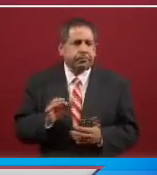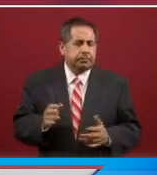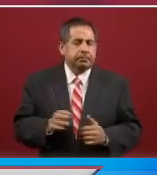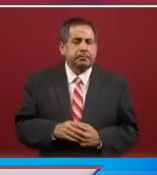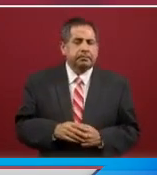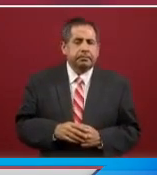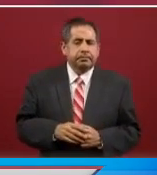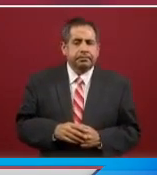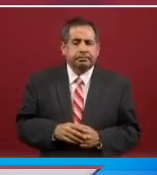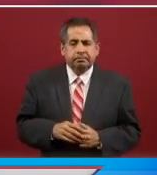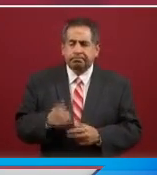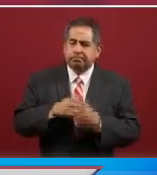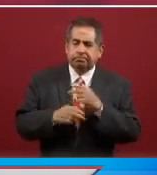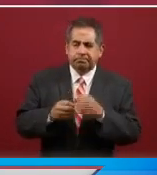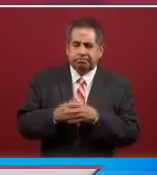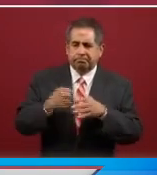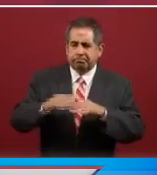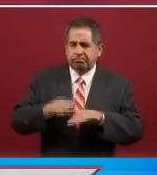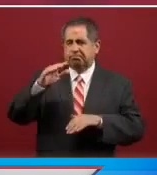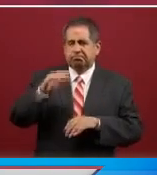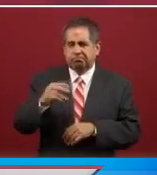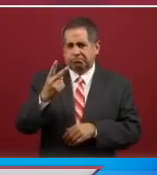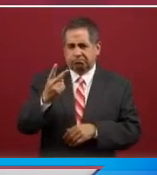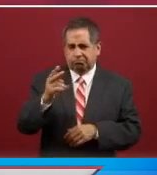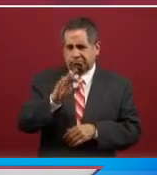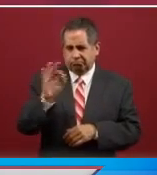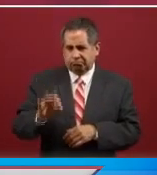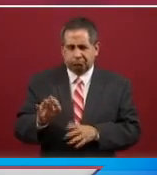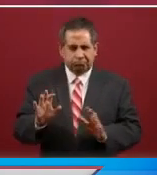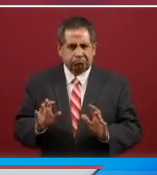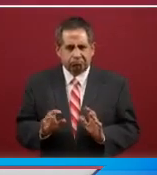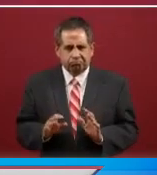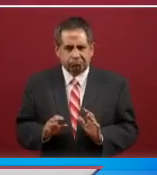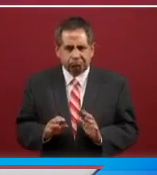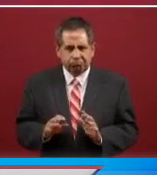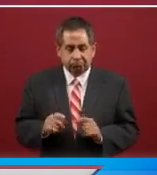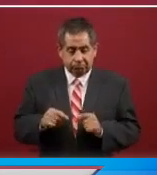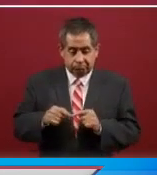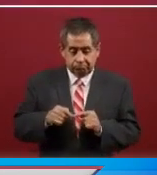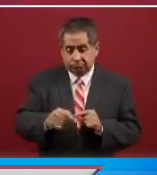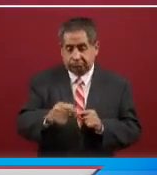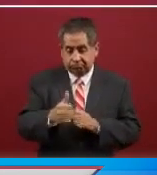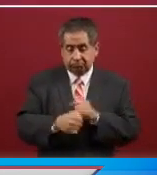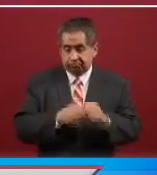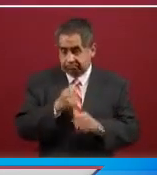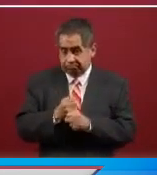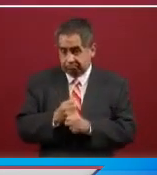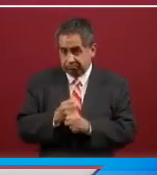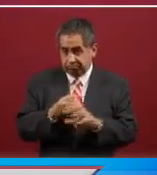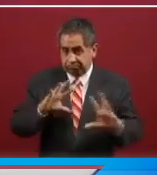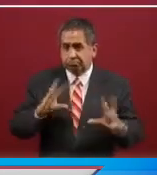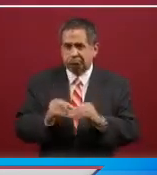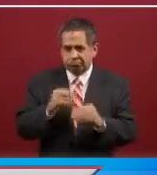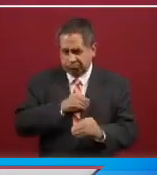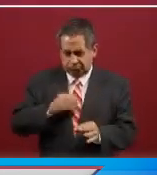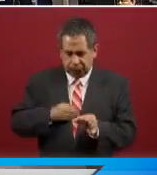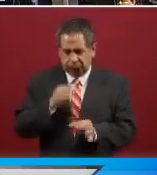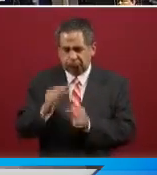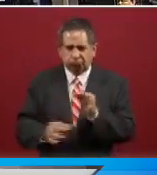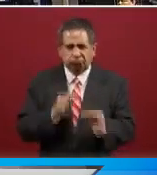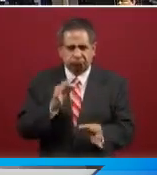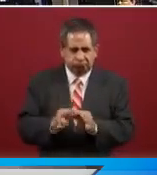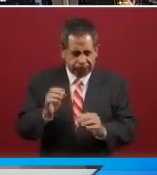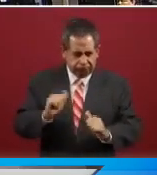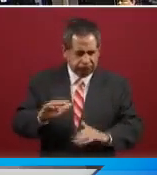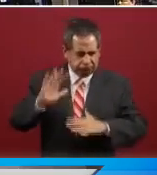es la aplicación de la misma metodología de hace más de 3 décadas, que no toma en cuenta la variable corrupción. Es por ello que sus pronósticos no están apegados